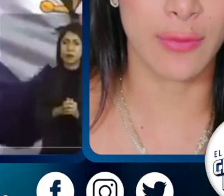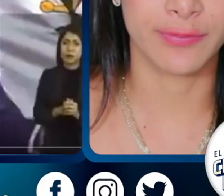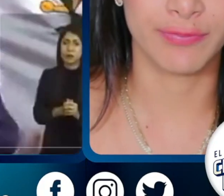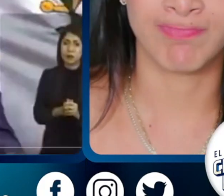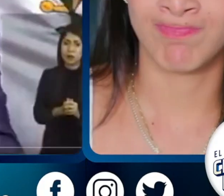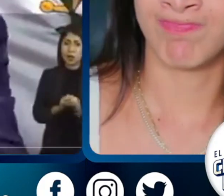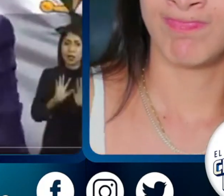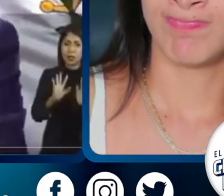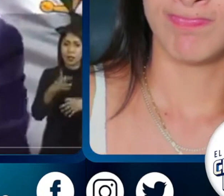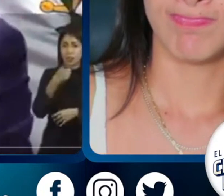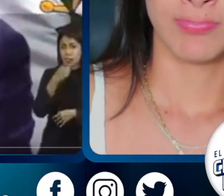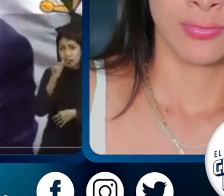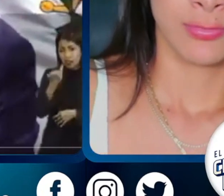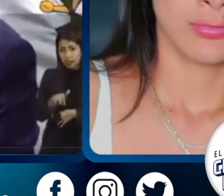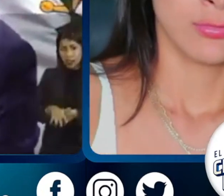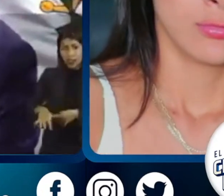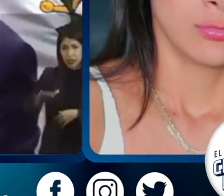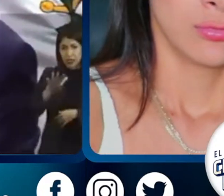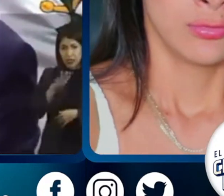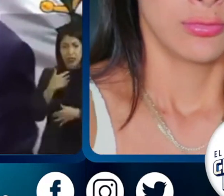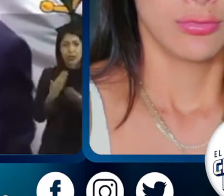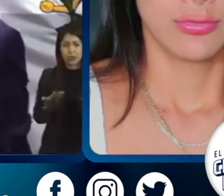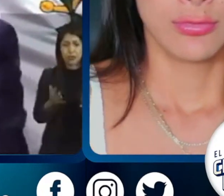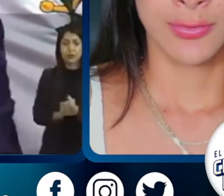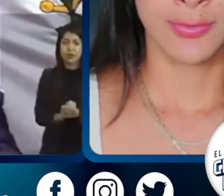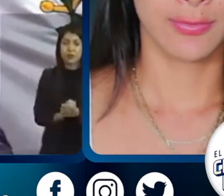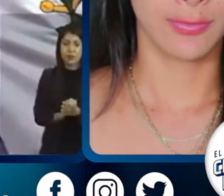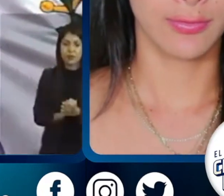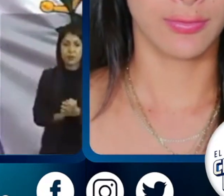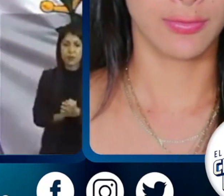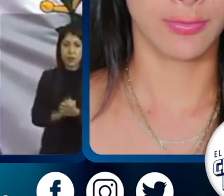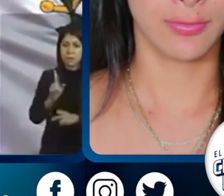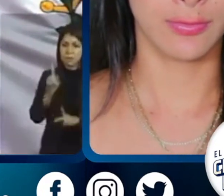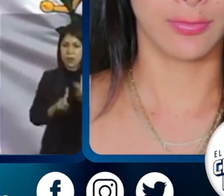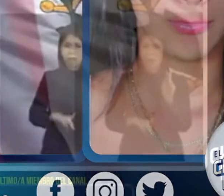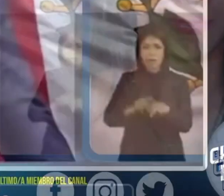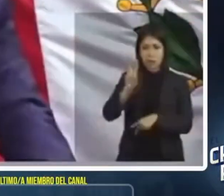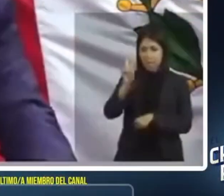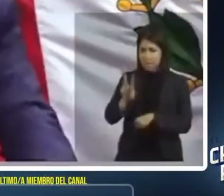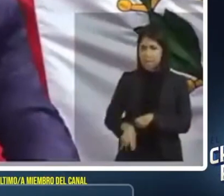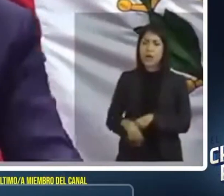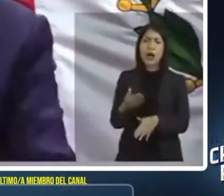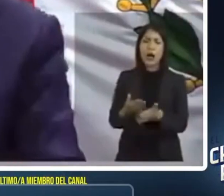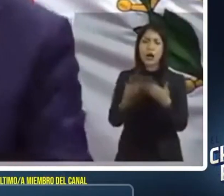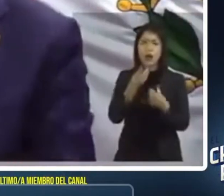escuchar. Estamos aquí hablándonos directo y con toda verdad. Me